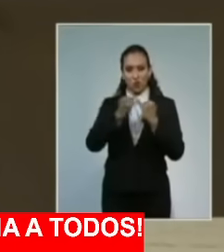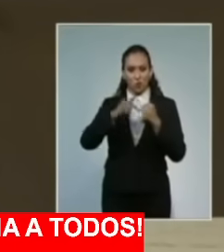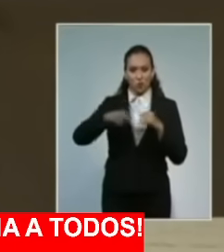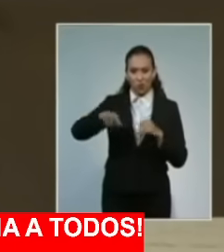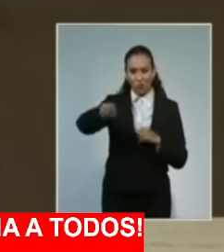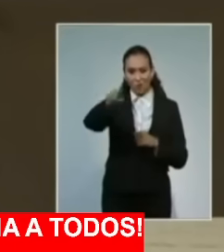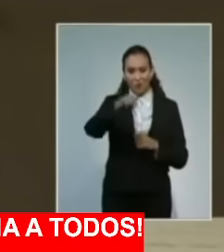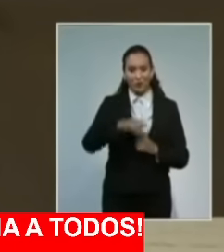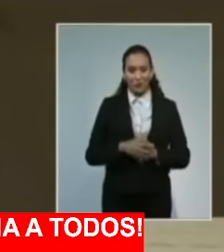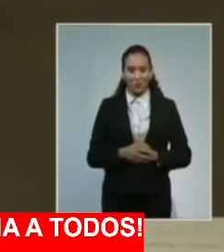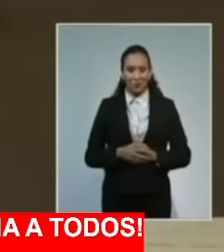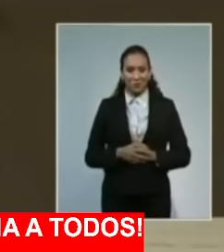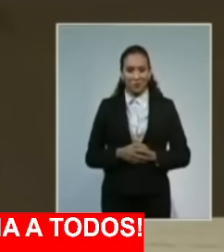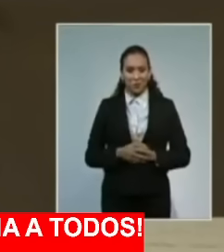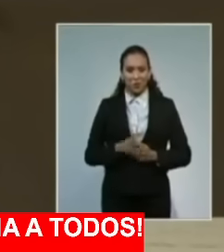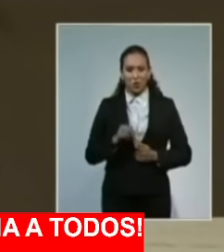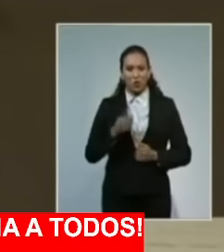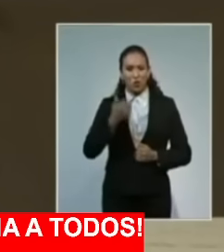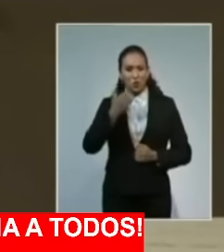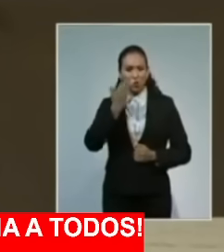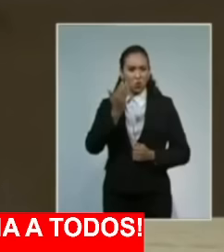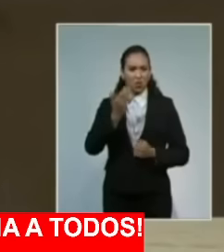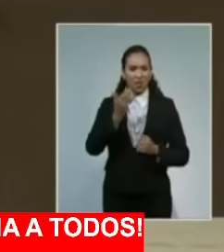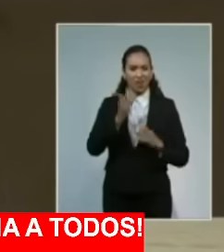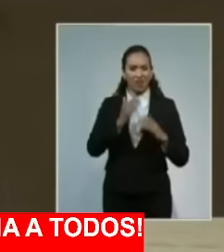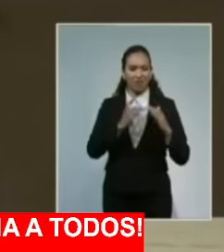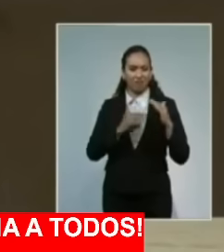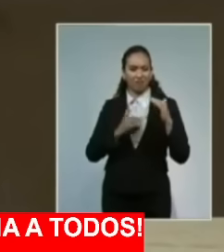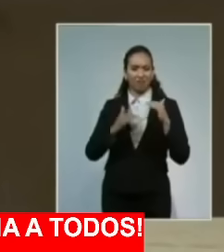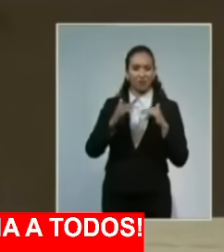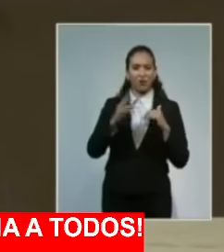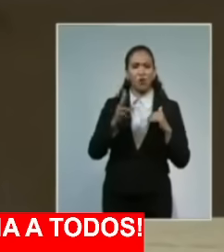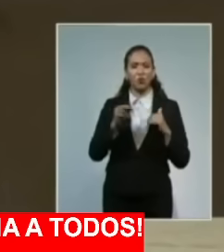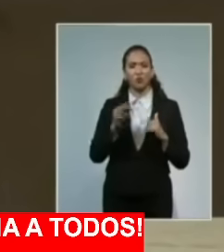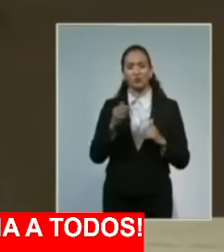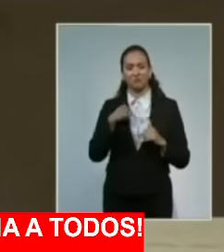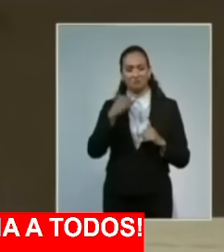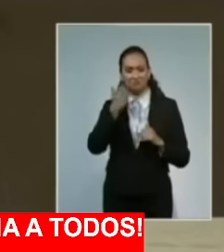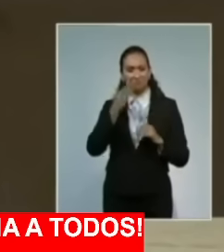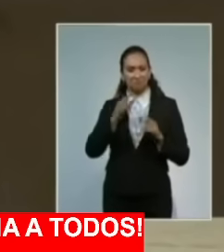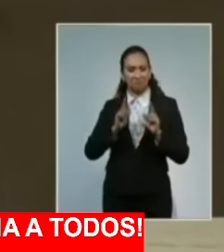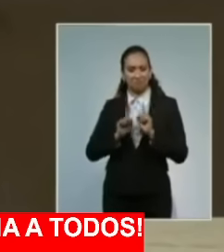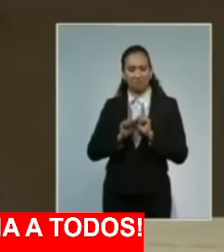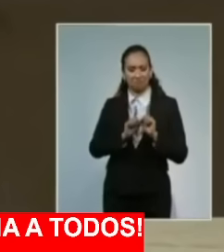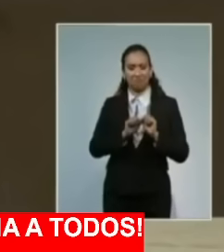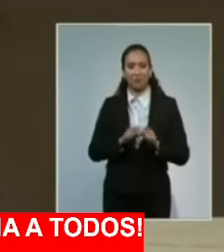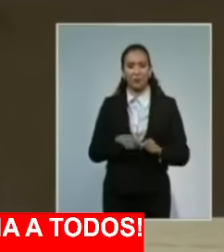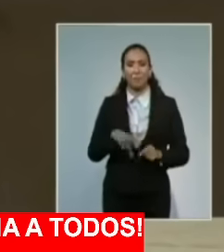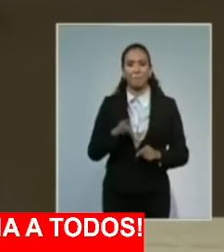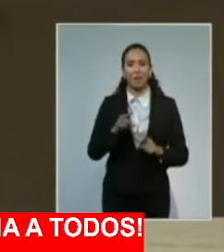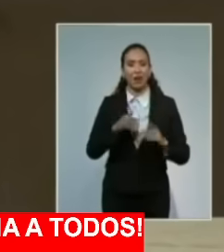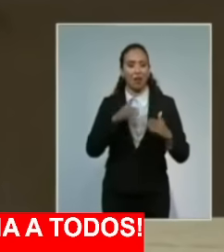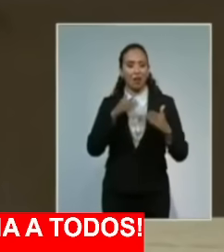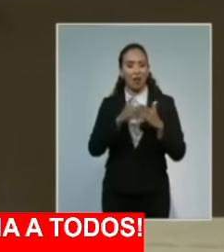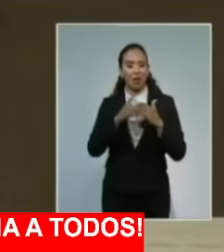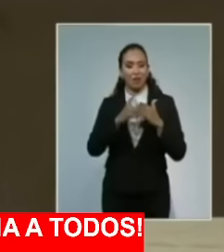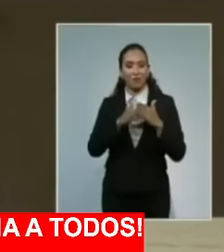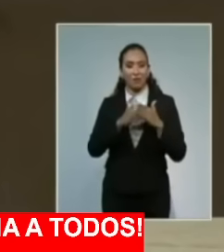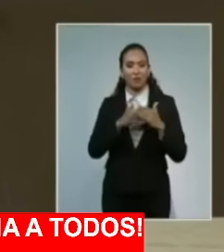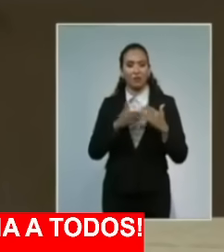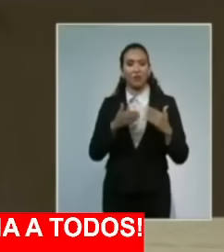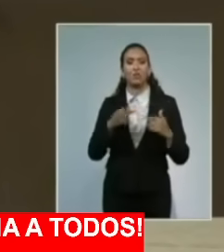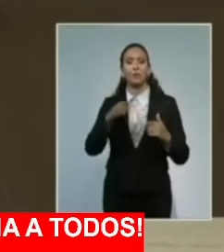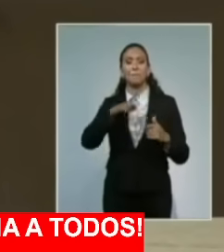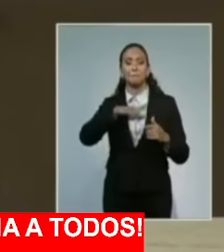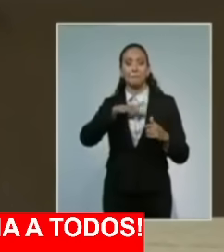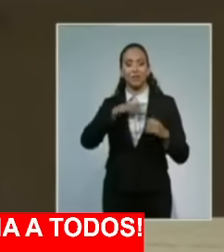pares sin pretensiones de ninguna especie pero sin limitaciones en